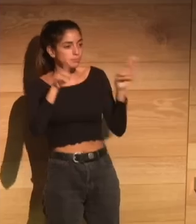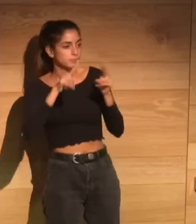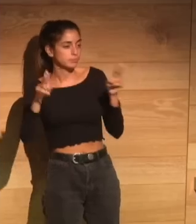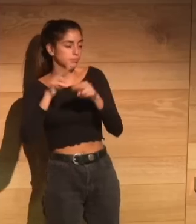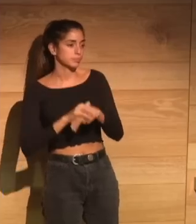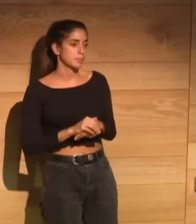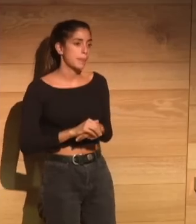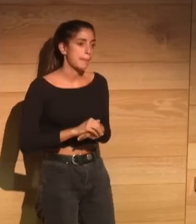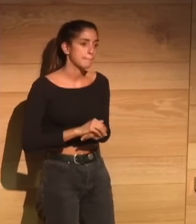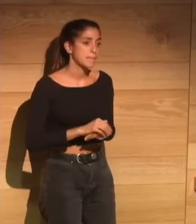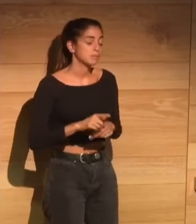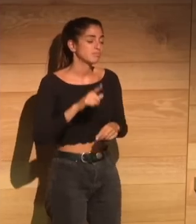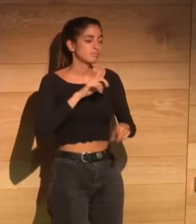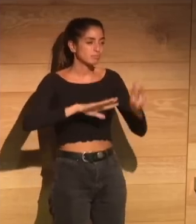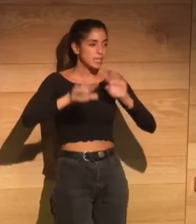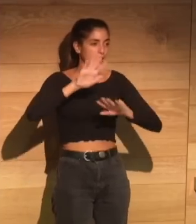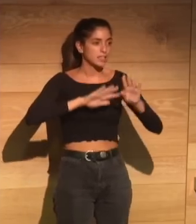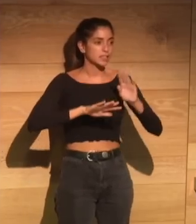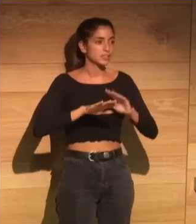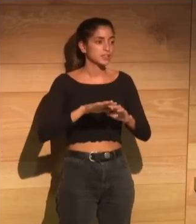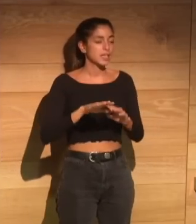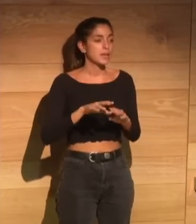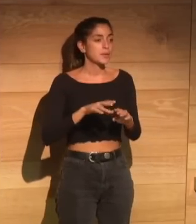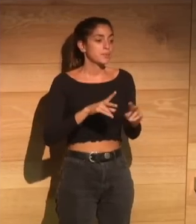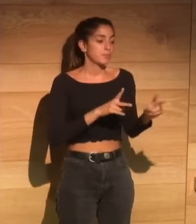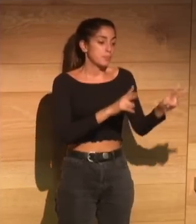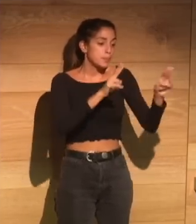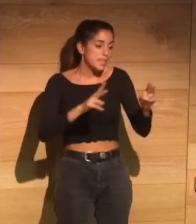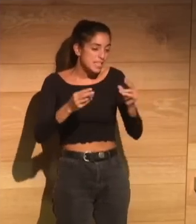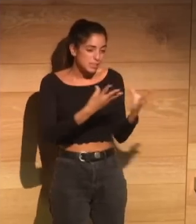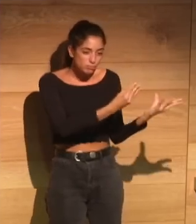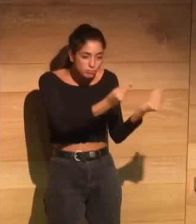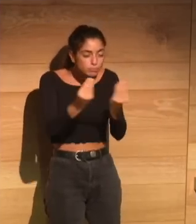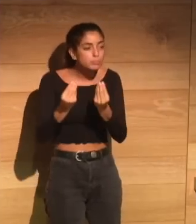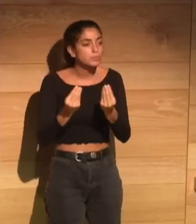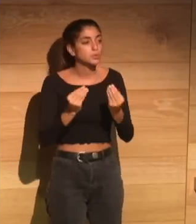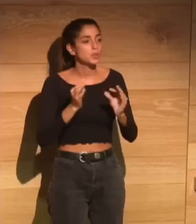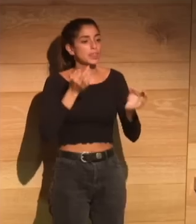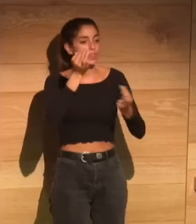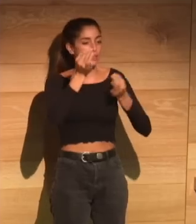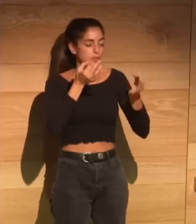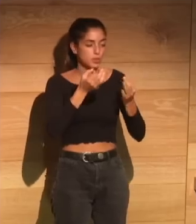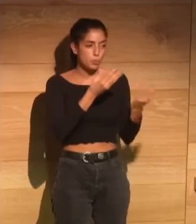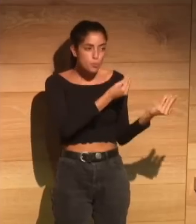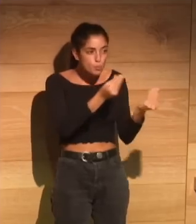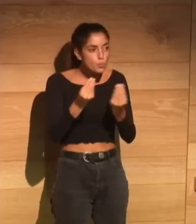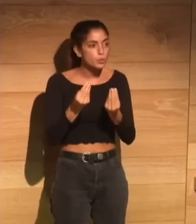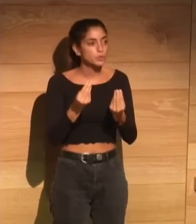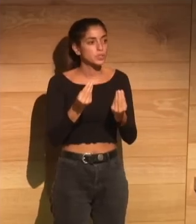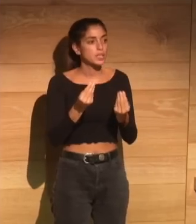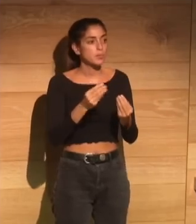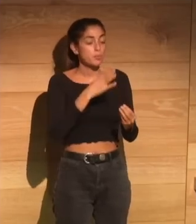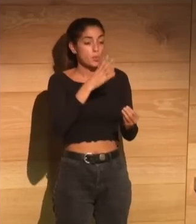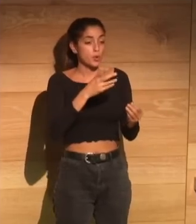opaco sobre el ojo. Marea, marea. El problema es que tiene mucho viñeteo y mucha indefinición alrededor de la figura, porque la propia naturaleza